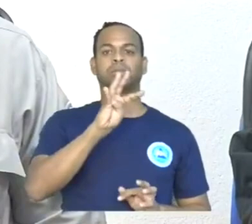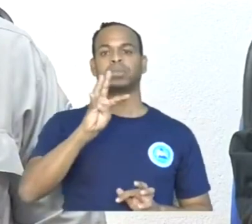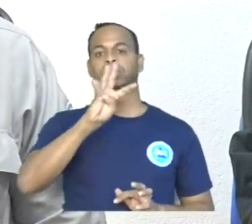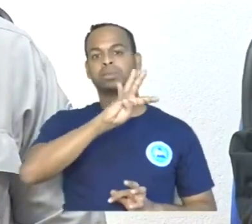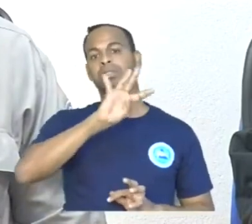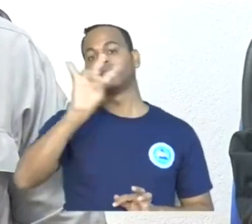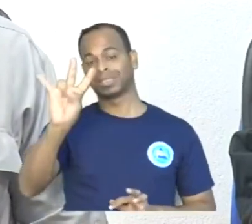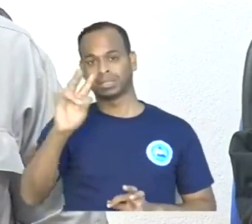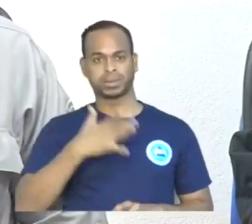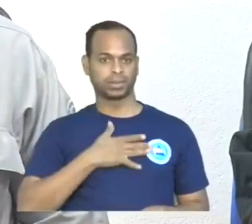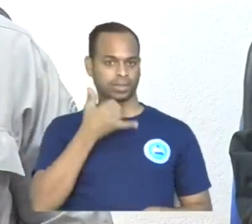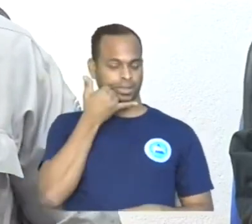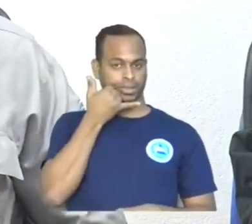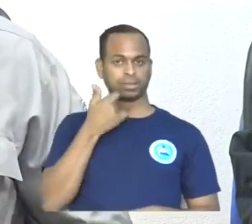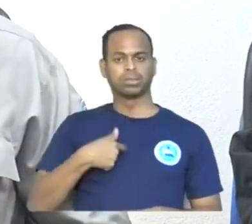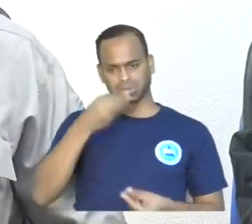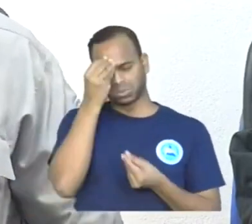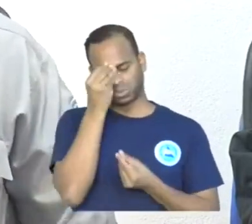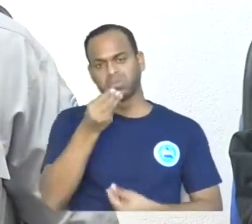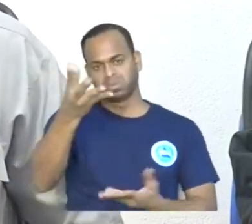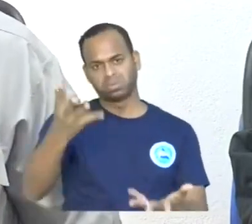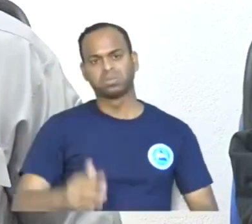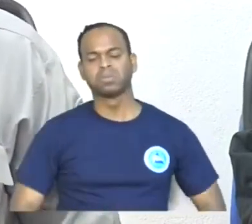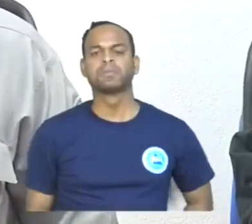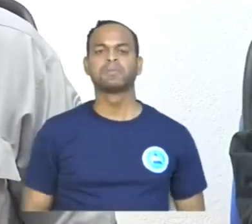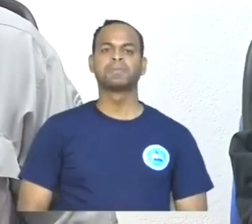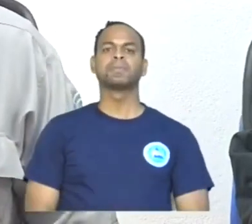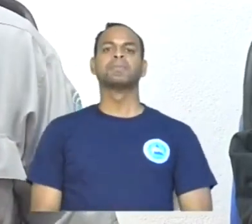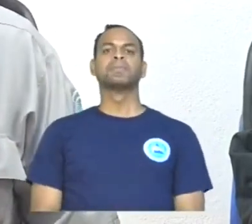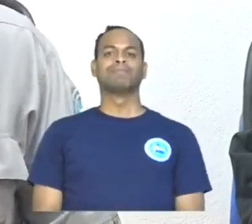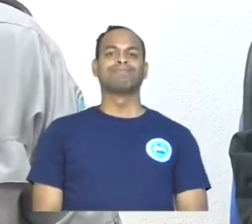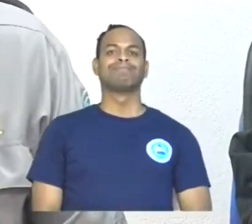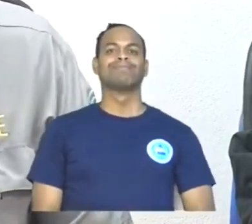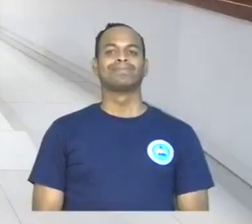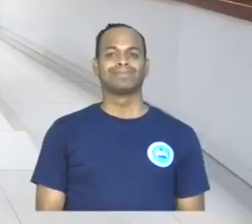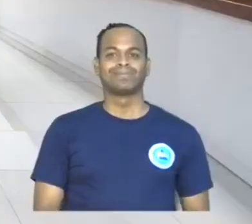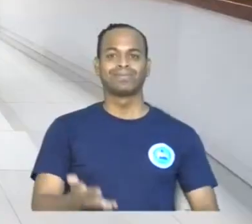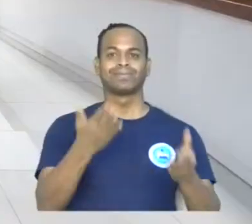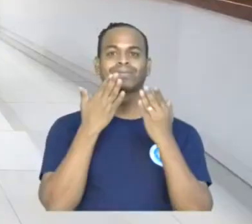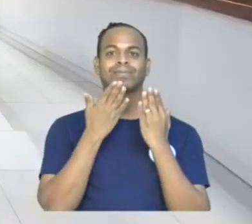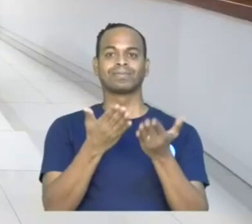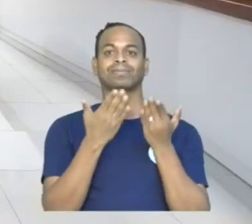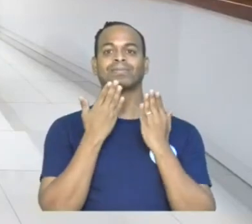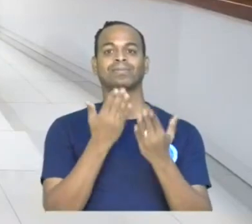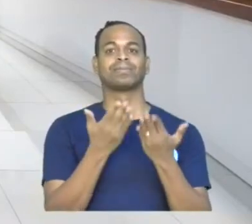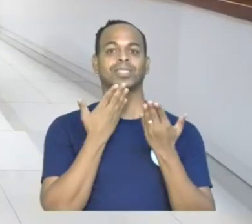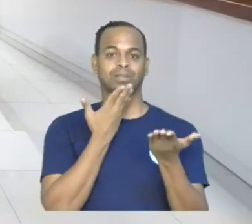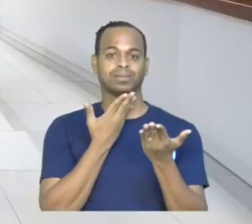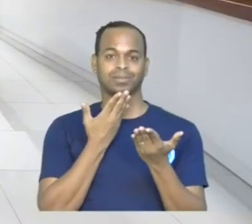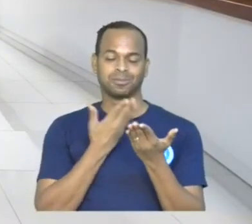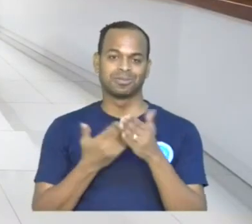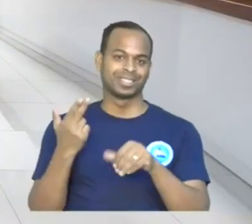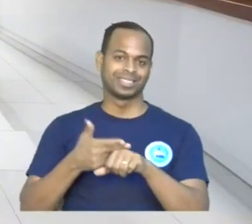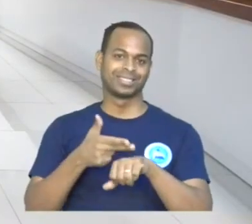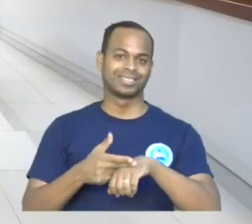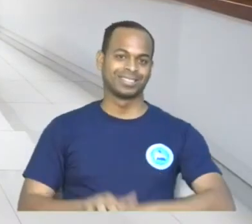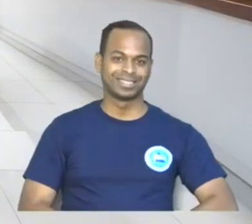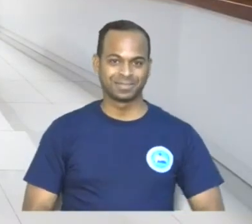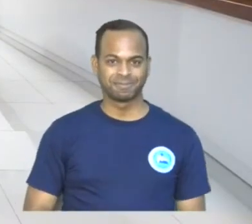809-773-4447, mi celular. Yo lo voy a mantener informado. Bien, pues ahora sí, muchísimas gracias y muy buenas tardes.